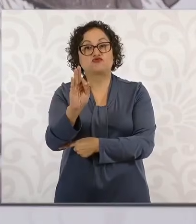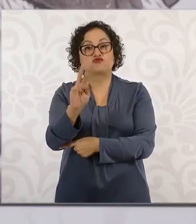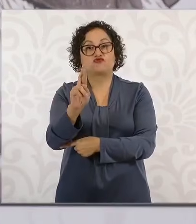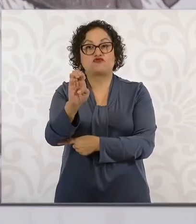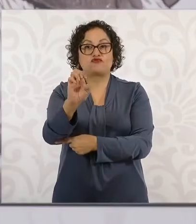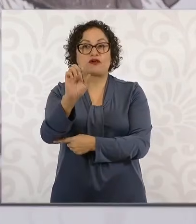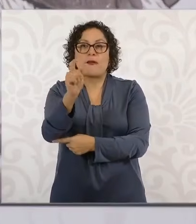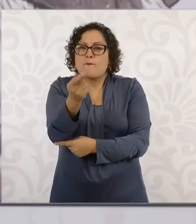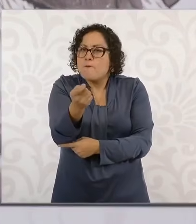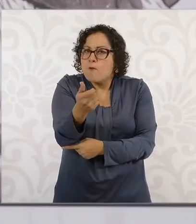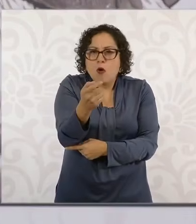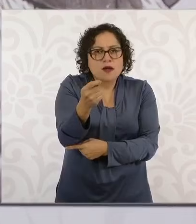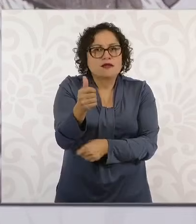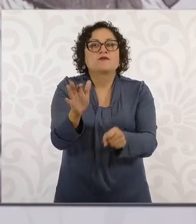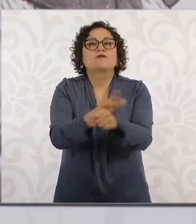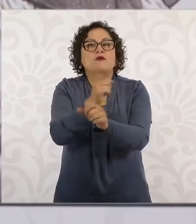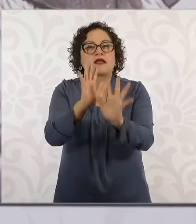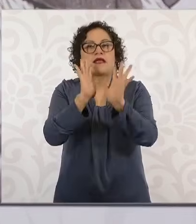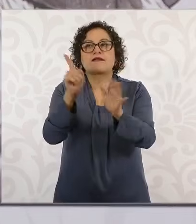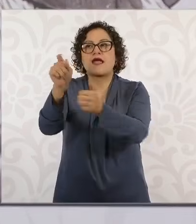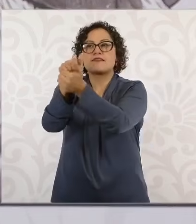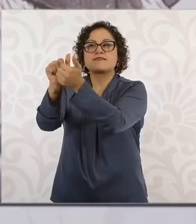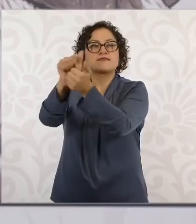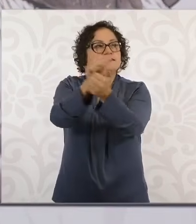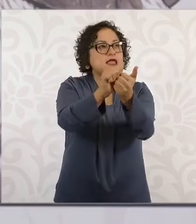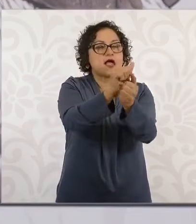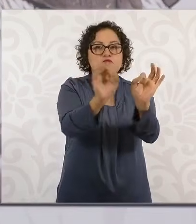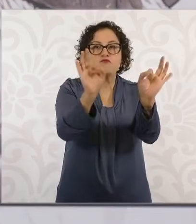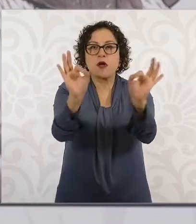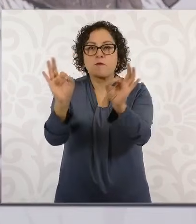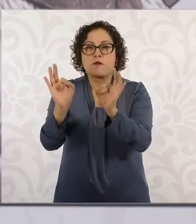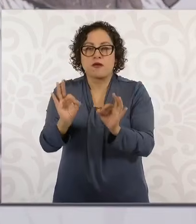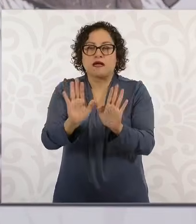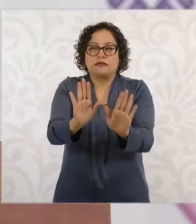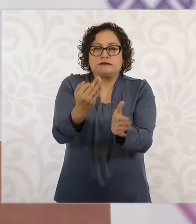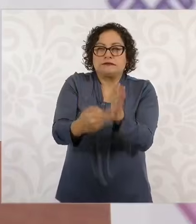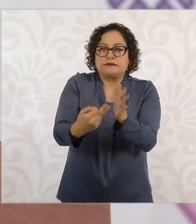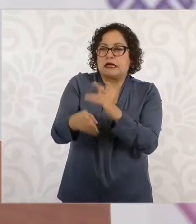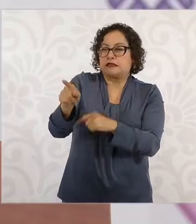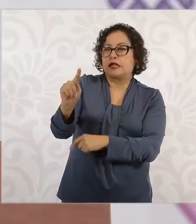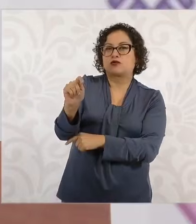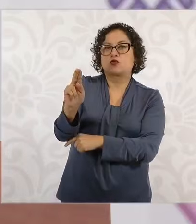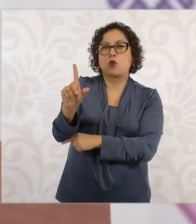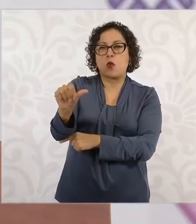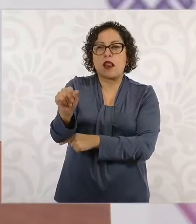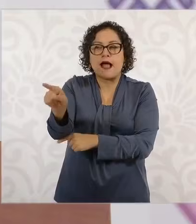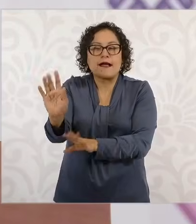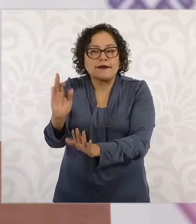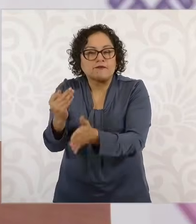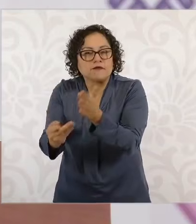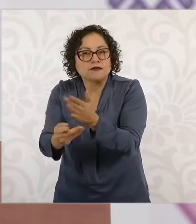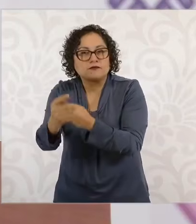porque ya tiene las coquizadoras, falta una parte de la de Tula, pero ya poco, y una parte de la